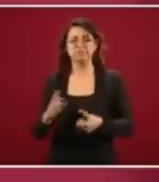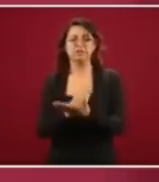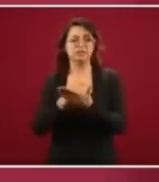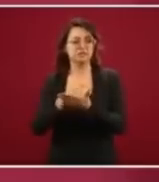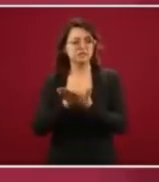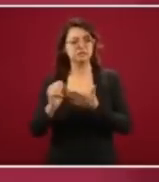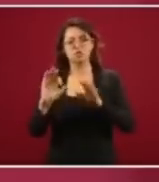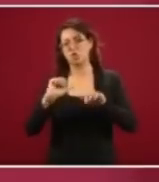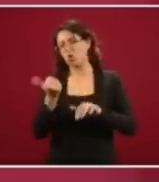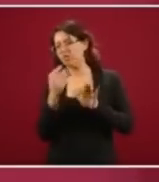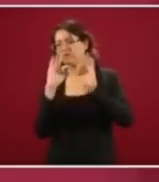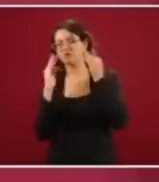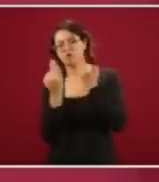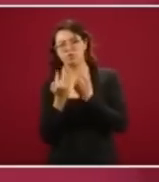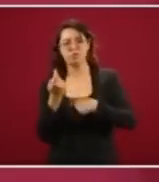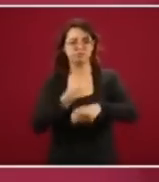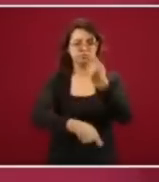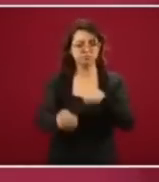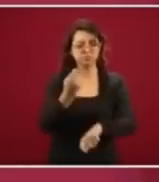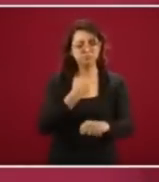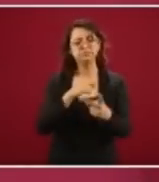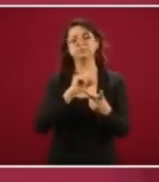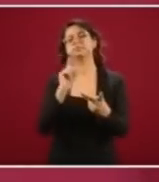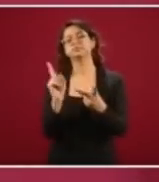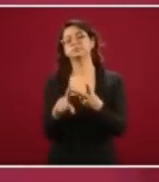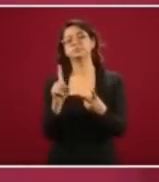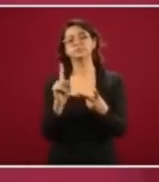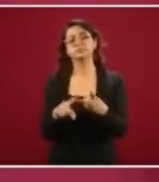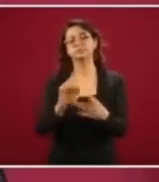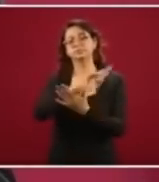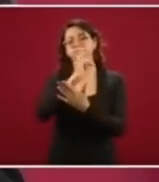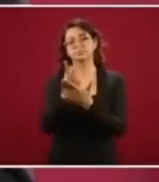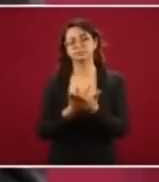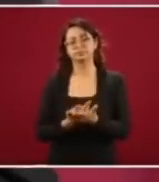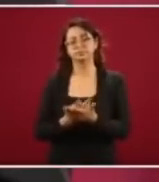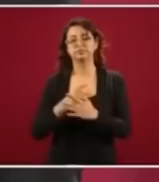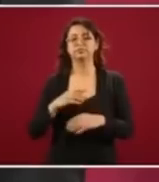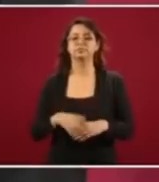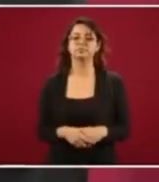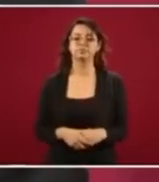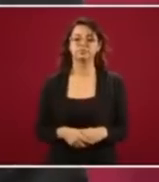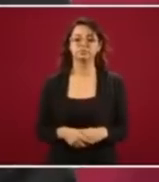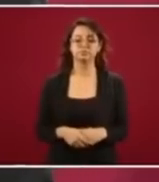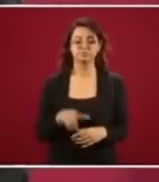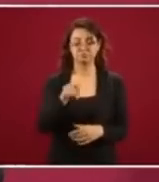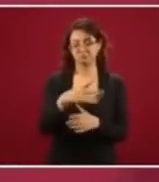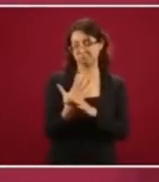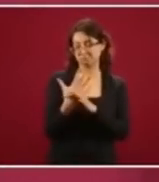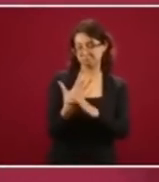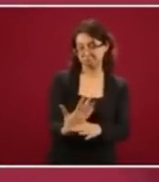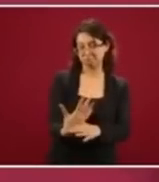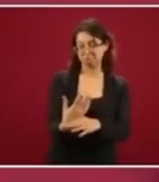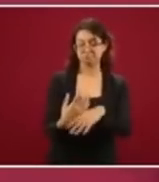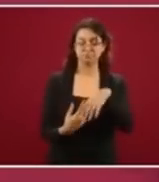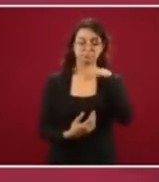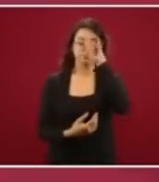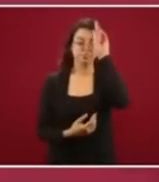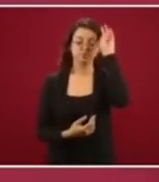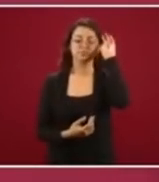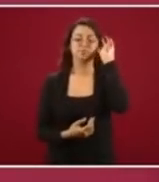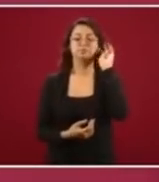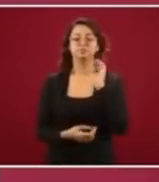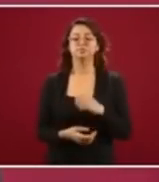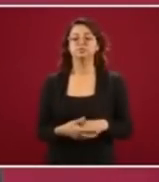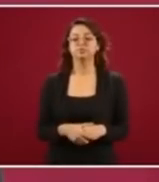créditos. Segundo, si, como sostienes, un